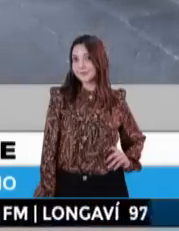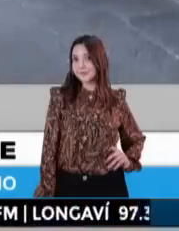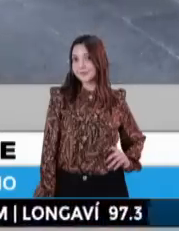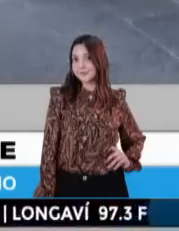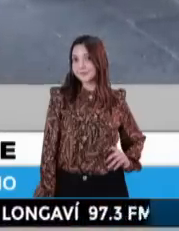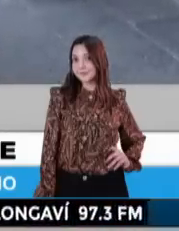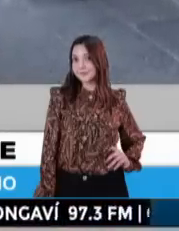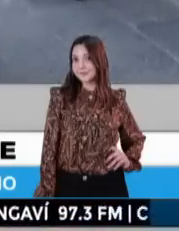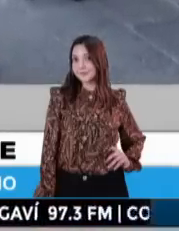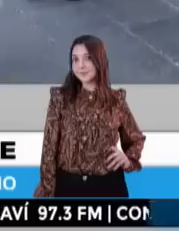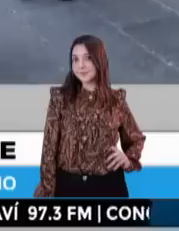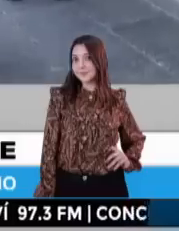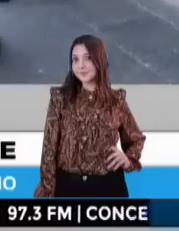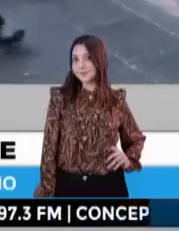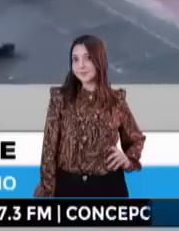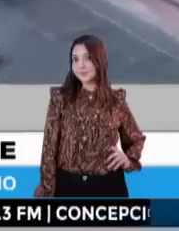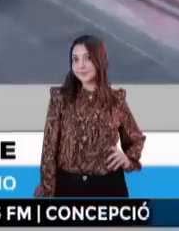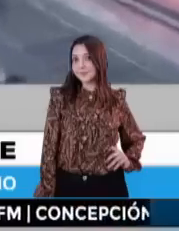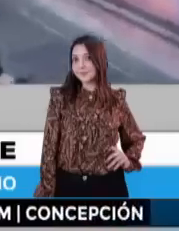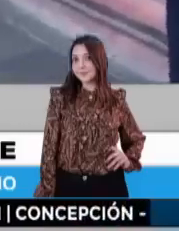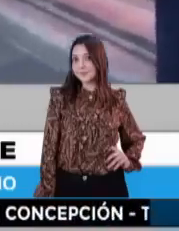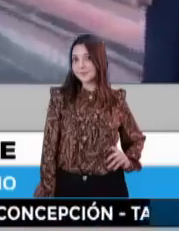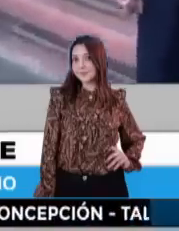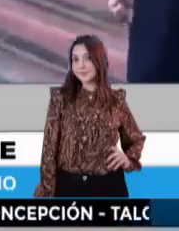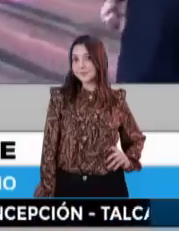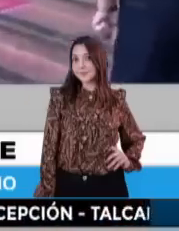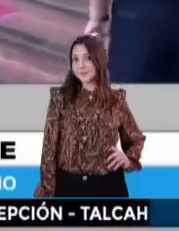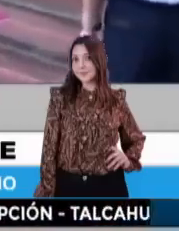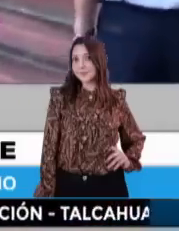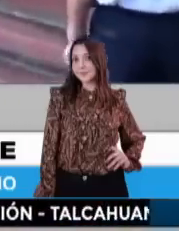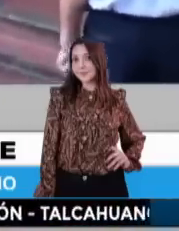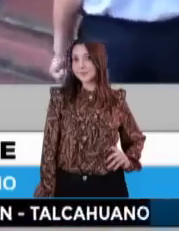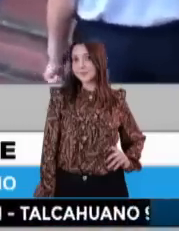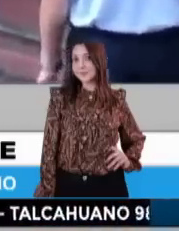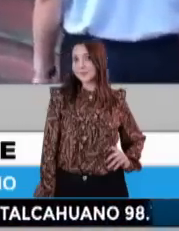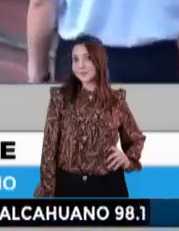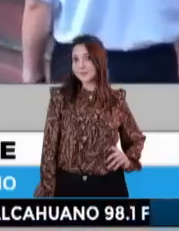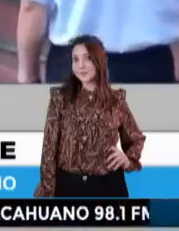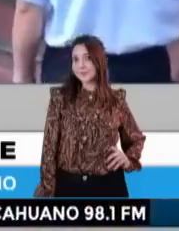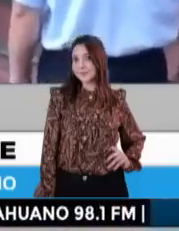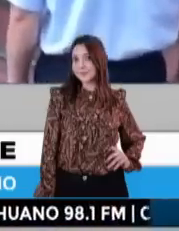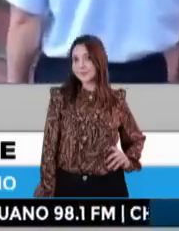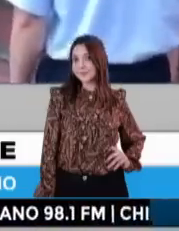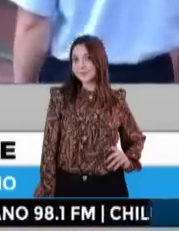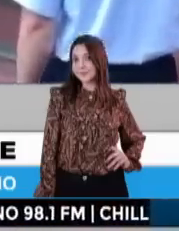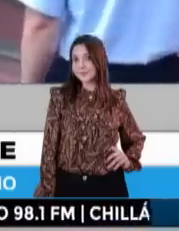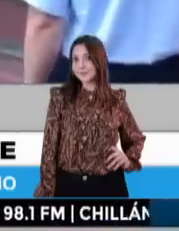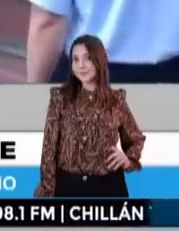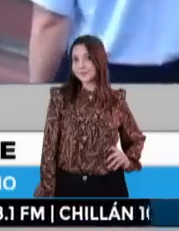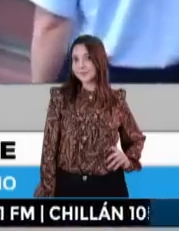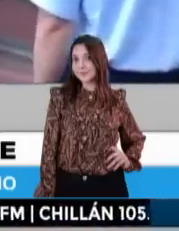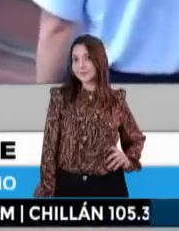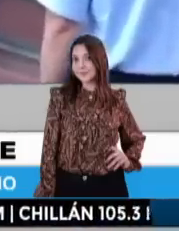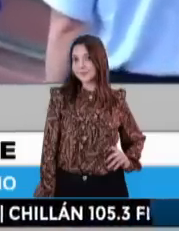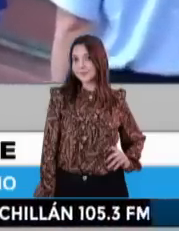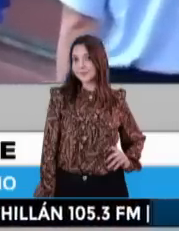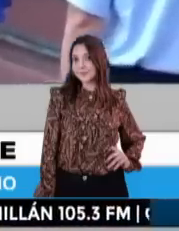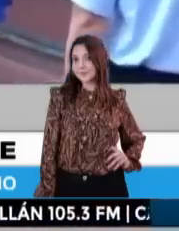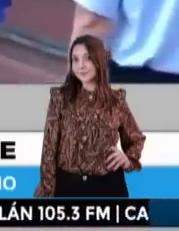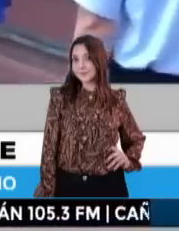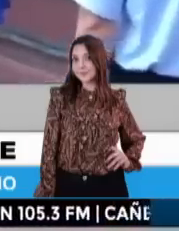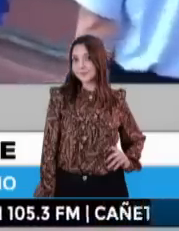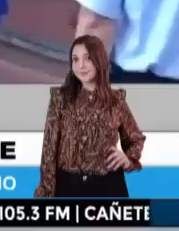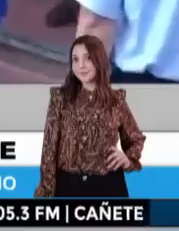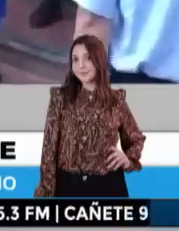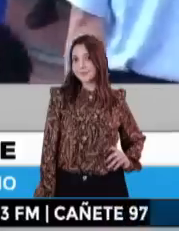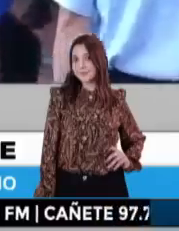particular, y luego destruir ese documento eventualmente por la importancia que tiene. Yo no sé si eso se estaba compartiendo a través de correos electrónicos. Está además